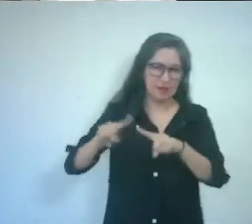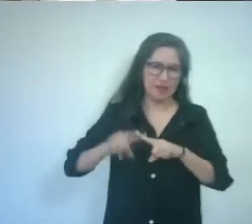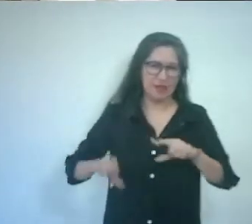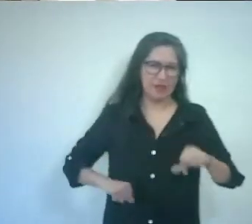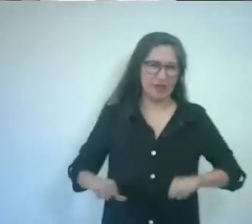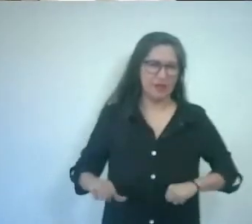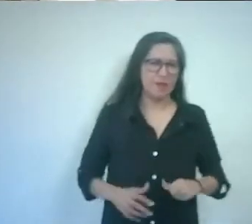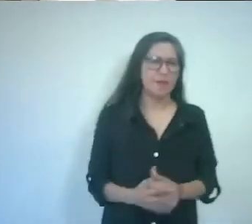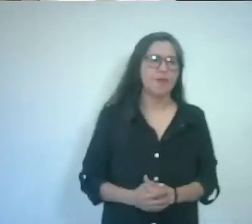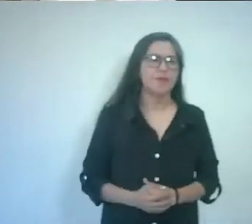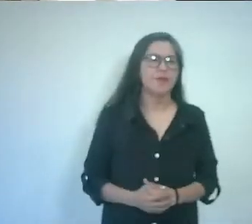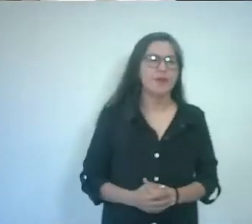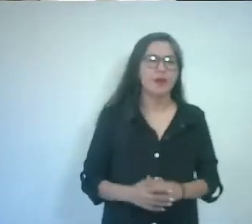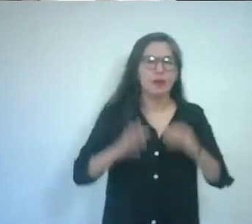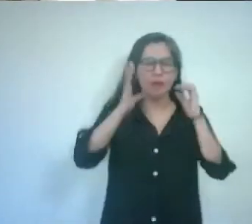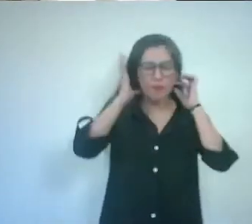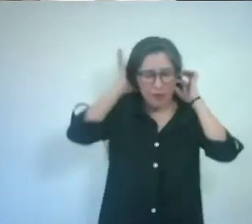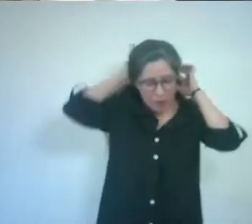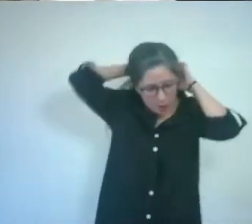Por ello,